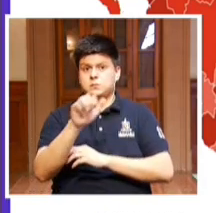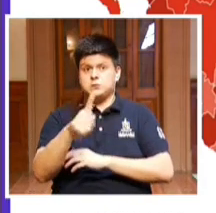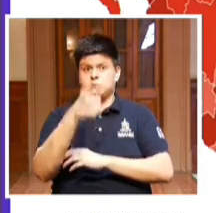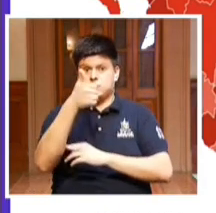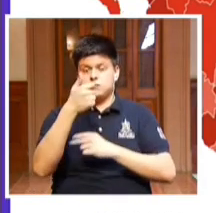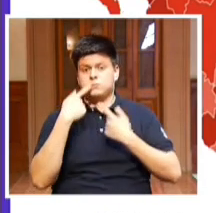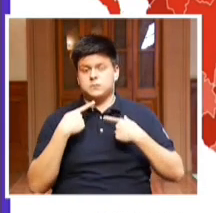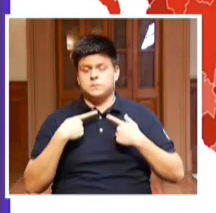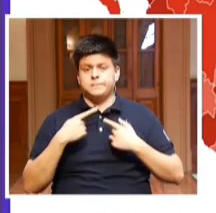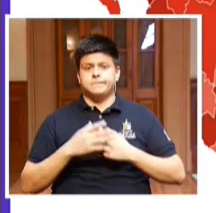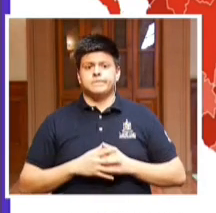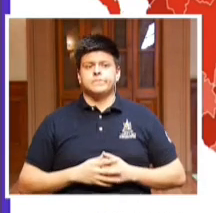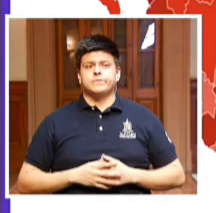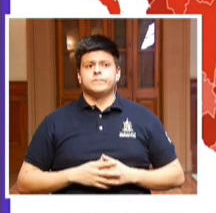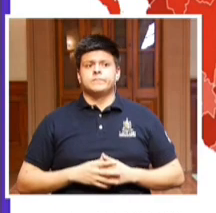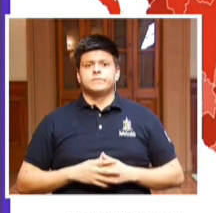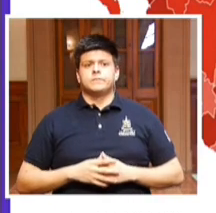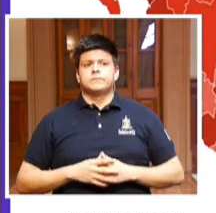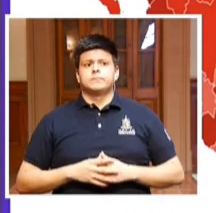25,306 casos.